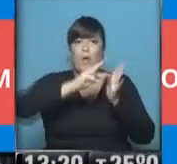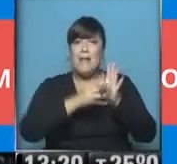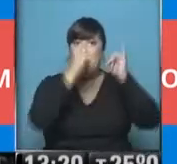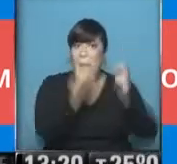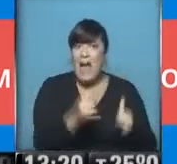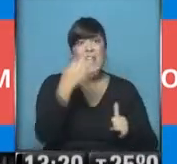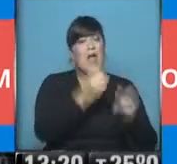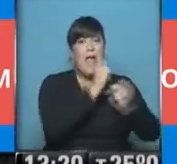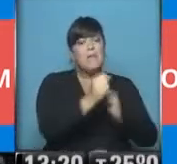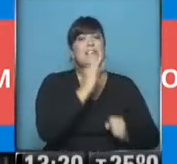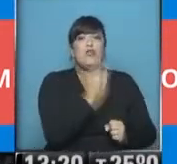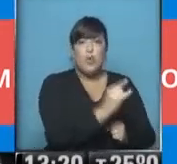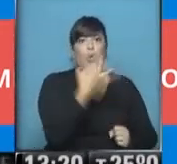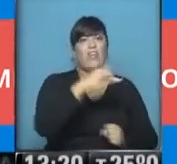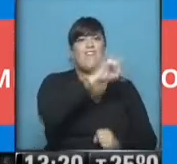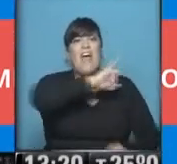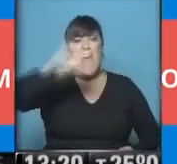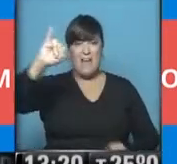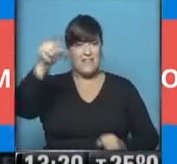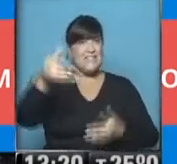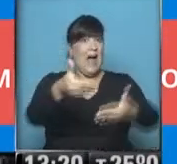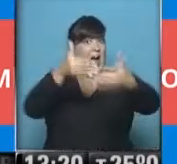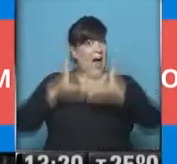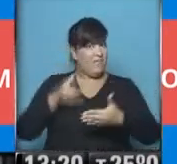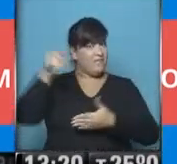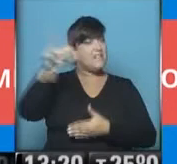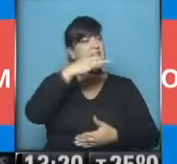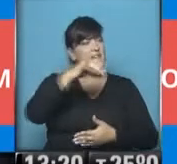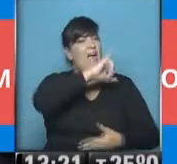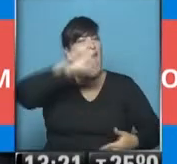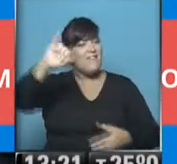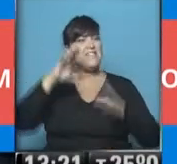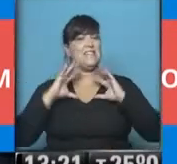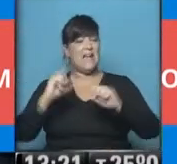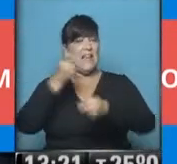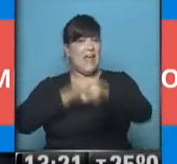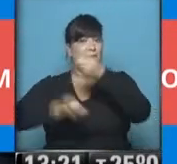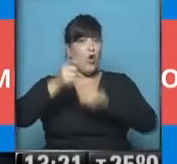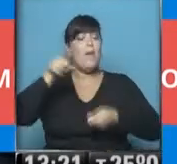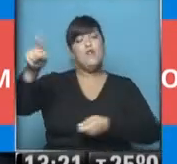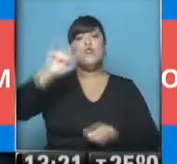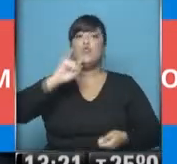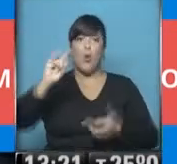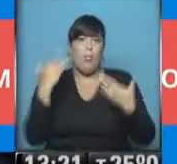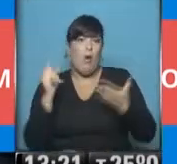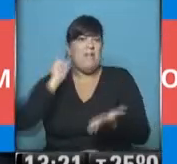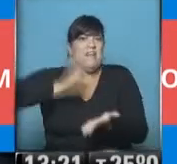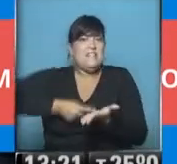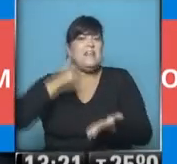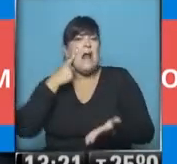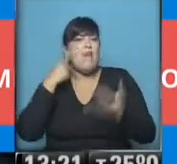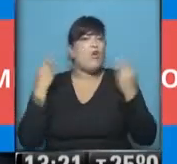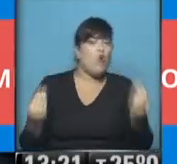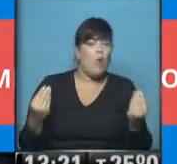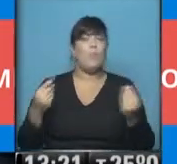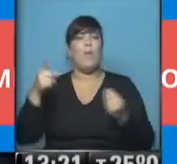alertan y nos informan anticipadamente ese potencial faltante para que nosotros también podamos tomar las medidas y generar